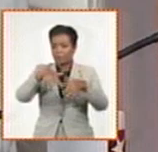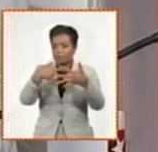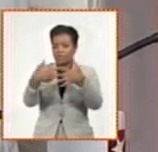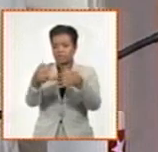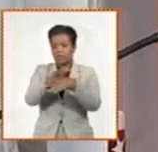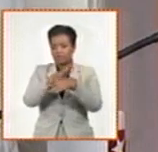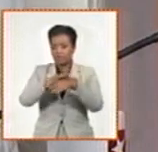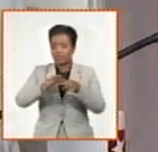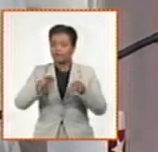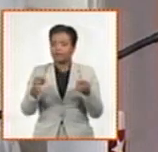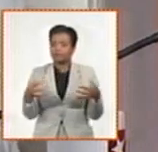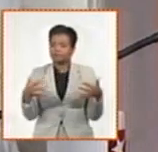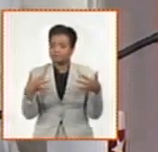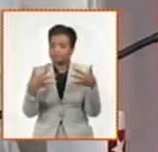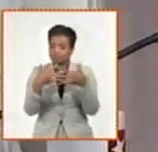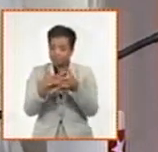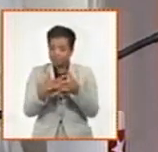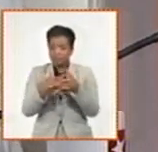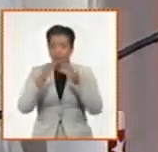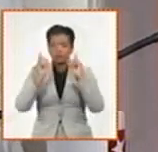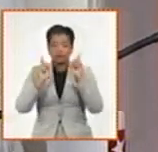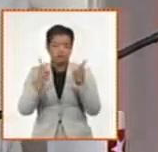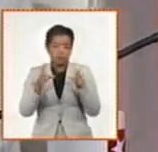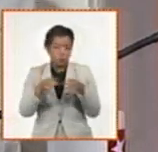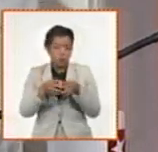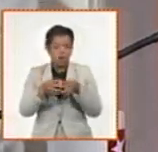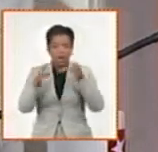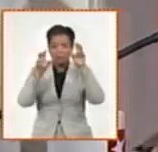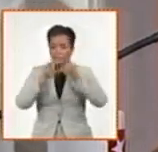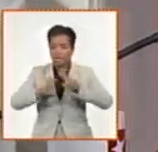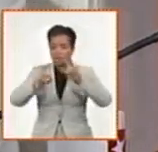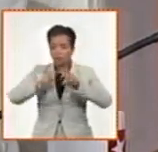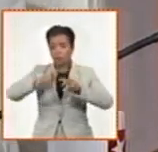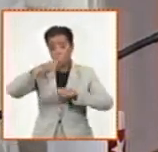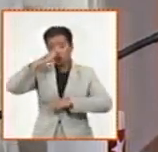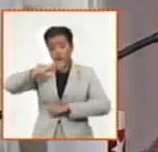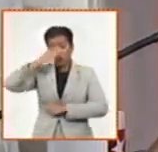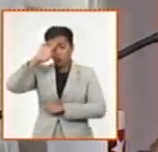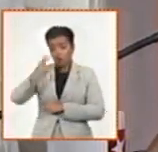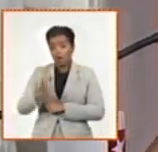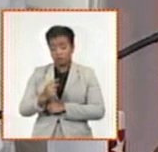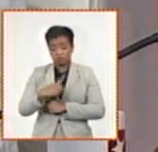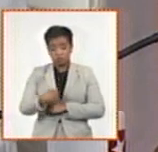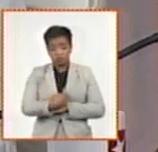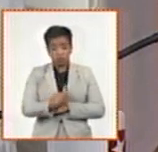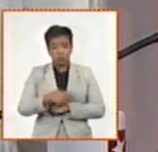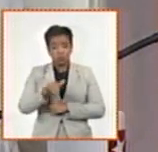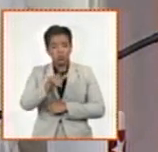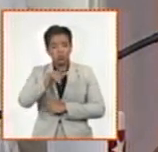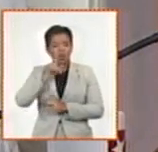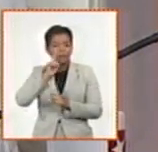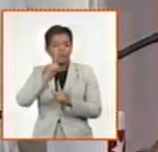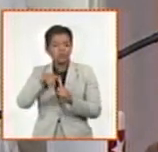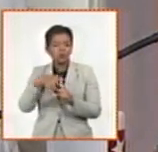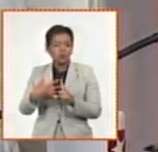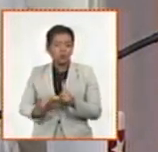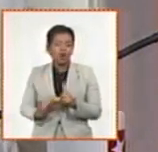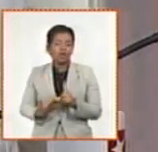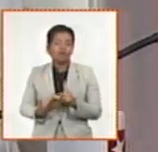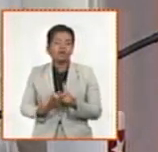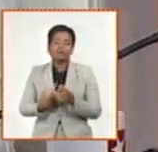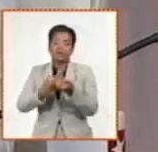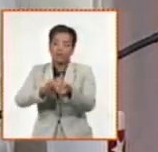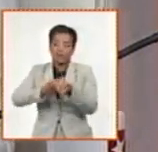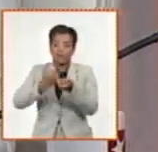que sumamos en el caso de Cuba y que entre todos contribuimos a promover las prácticas